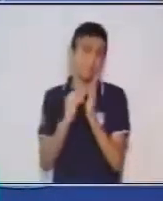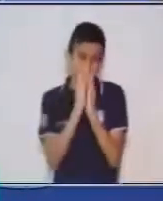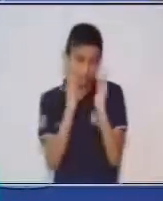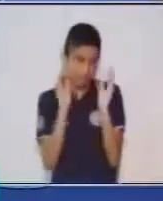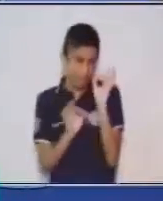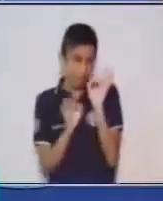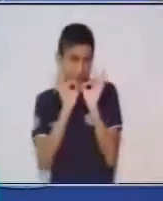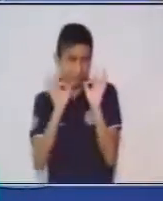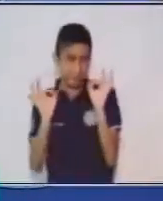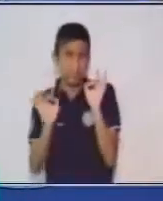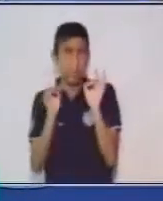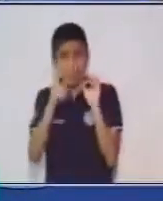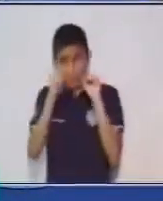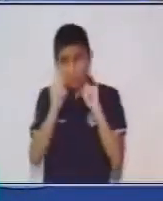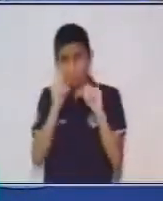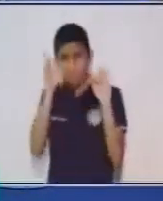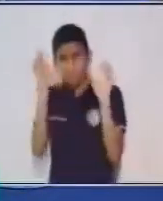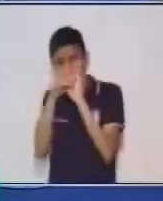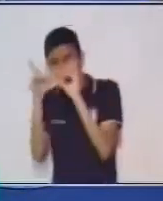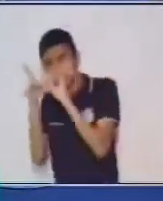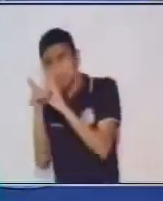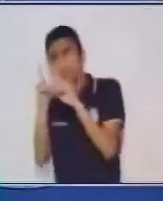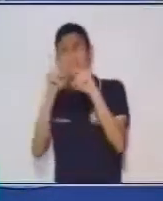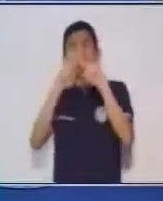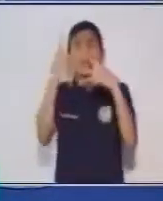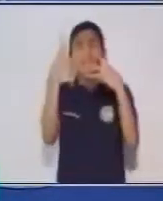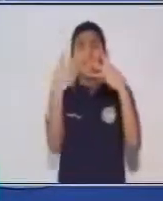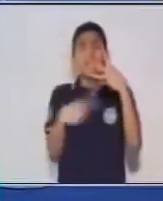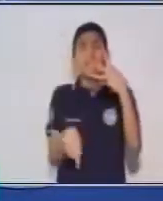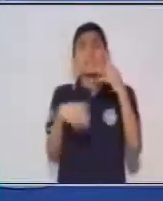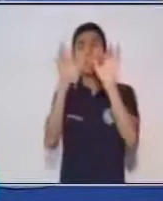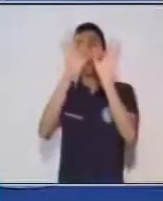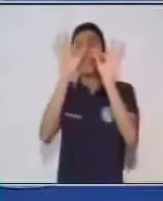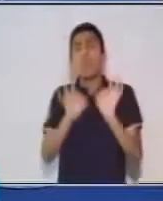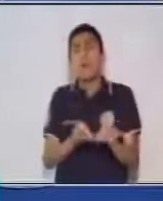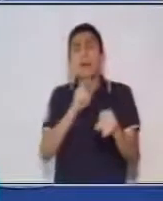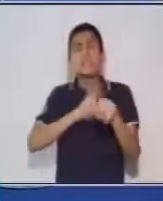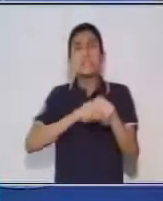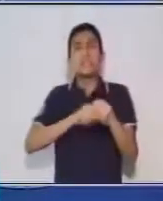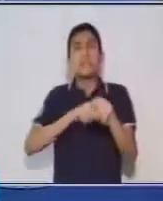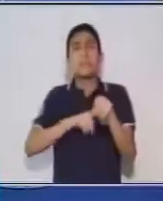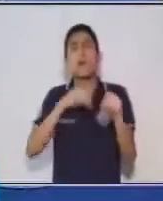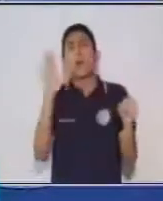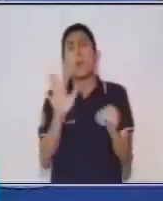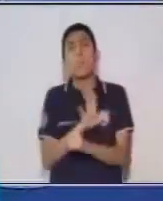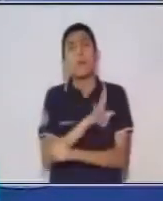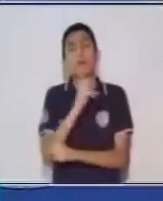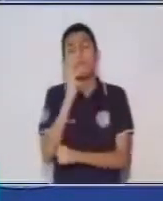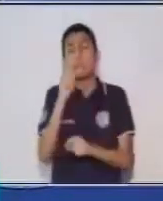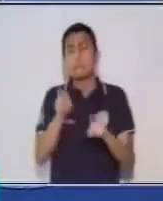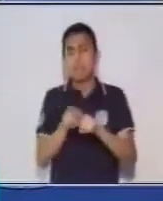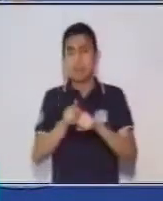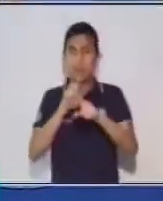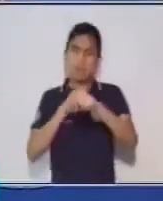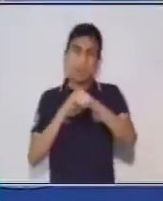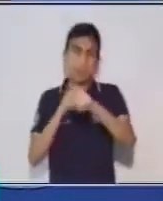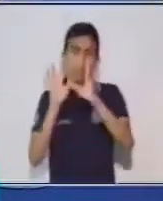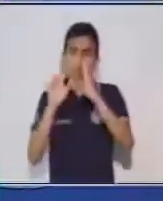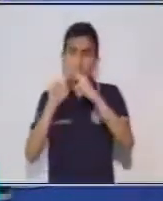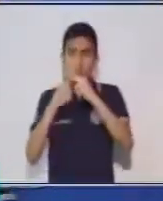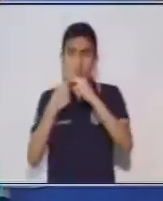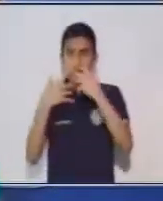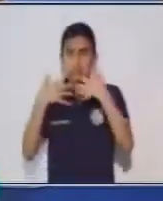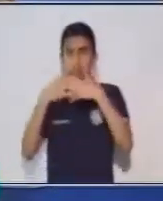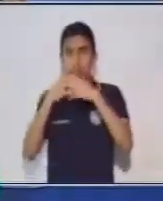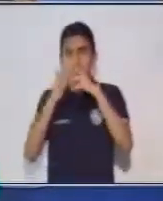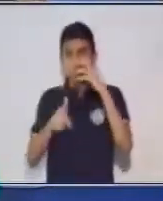tú conjúgalo en estos diferentes modos de los tiempos compuestos y los tiempos que se forman a